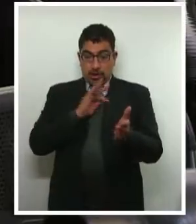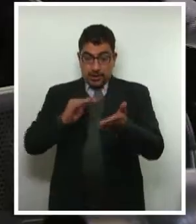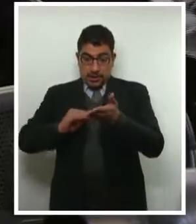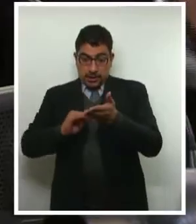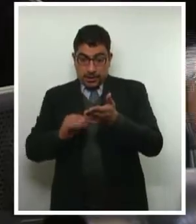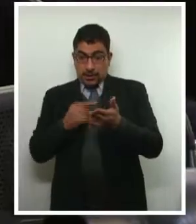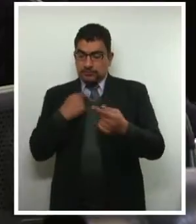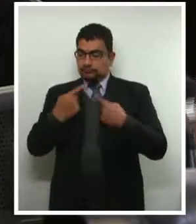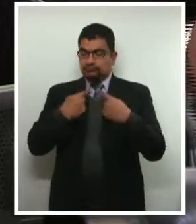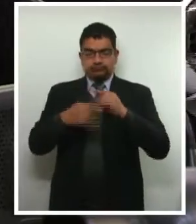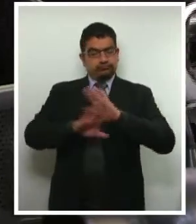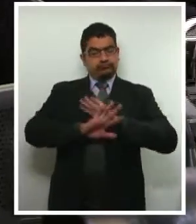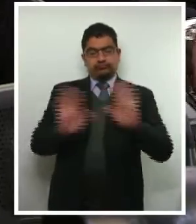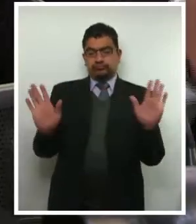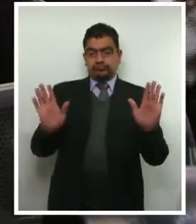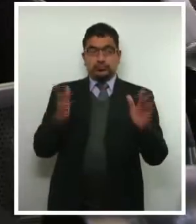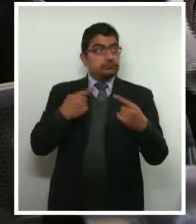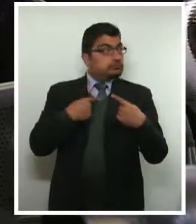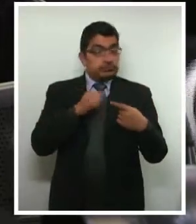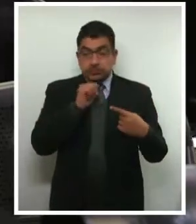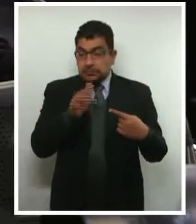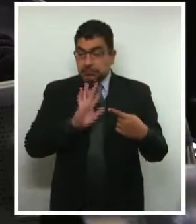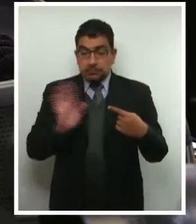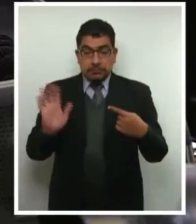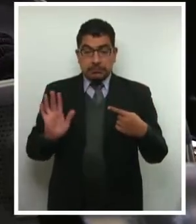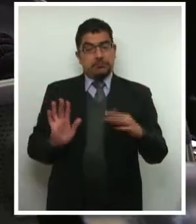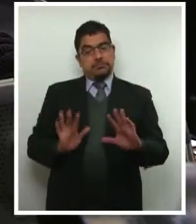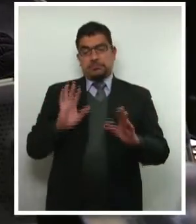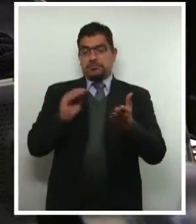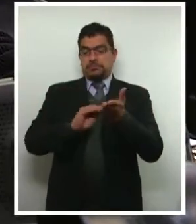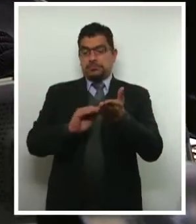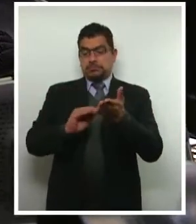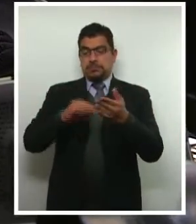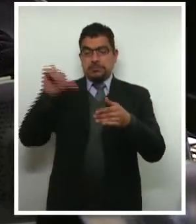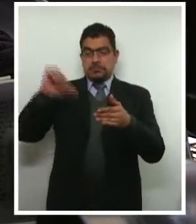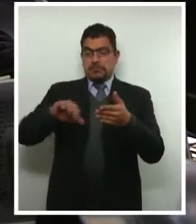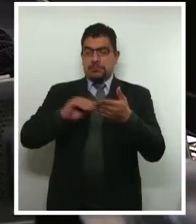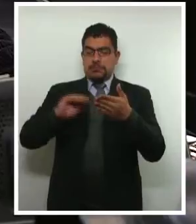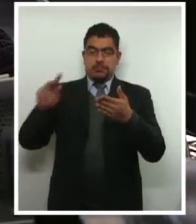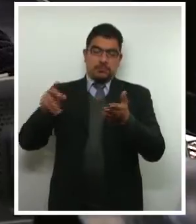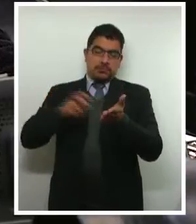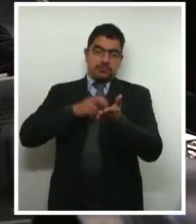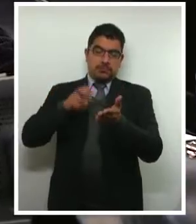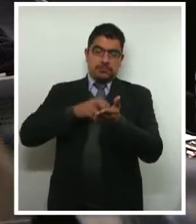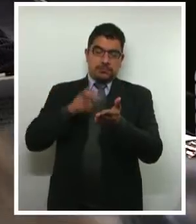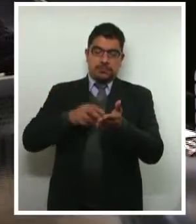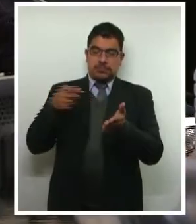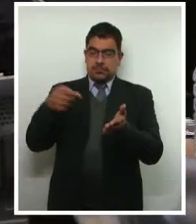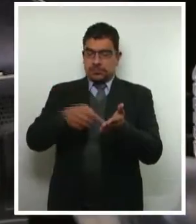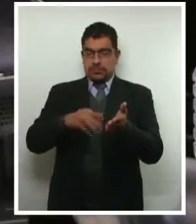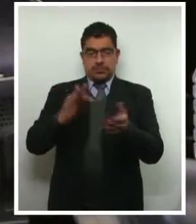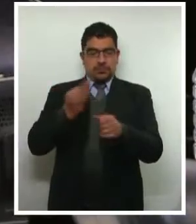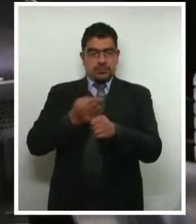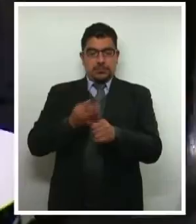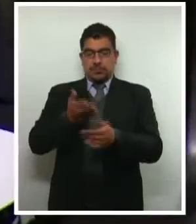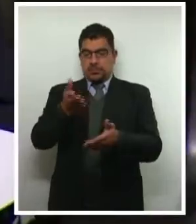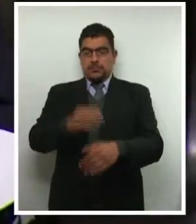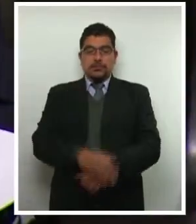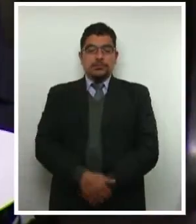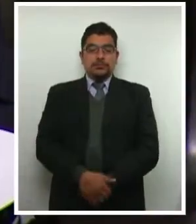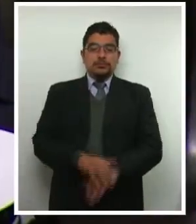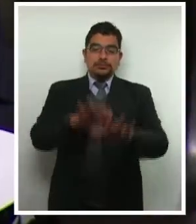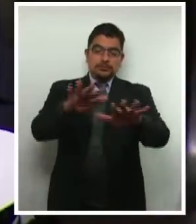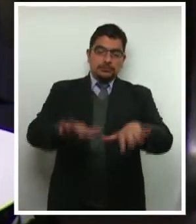la discusión y si nadie tiene inconveniente, que se pudiera en este caso hacer la corrección en estos momentos. Si la Asamblea